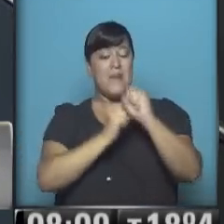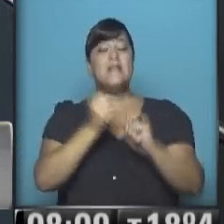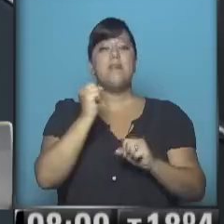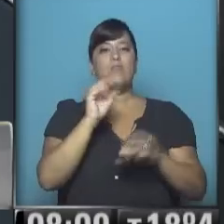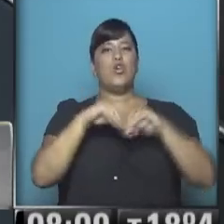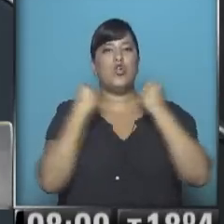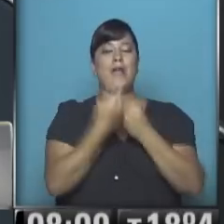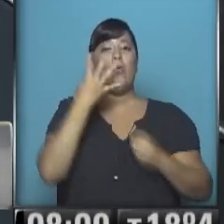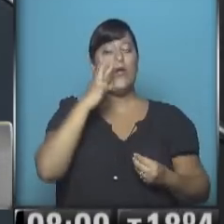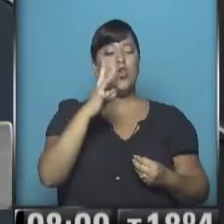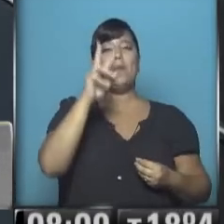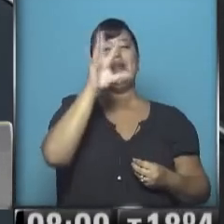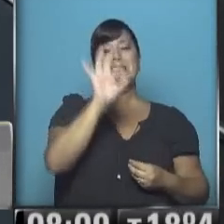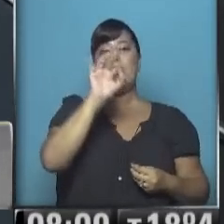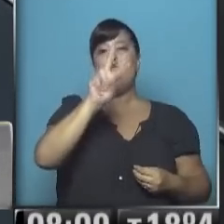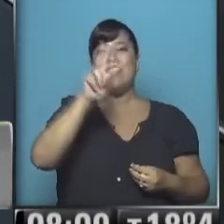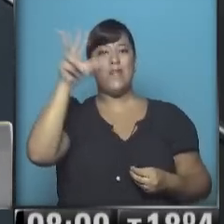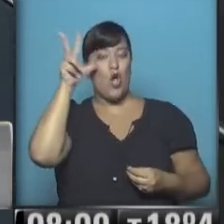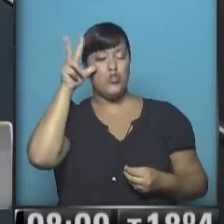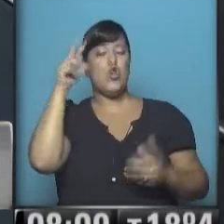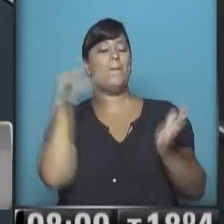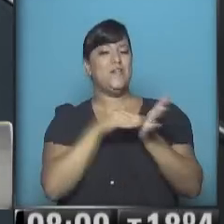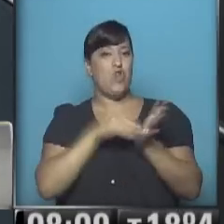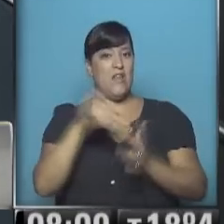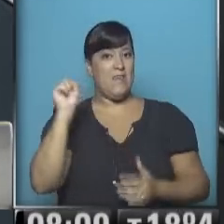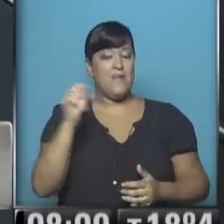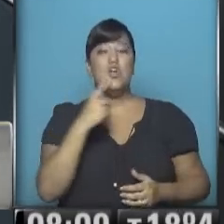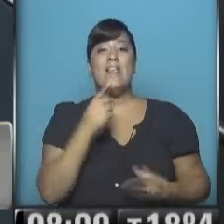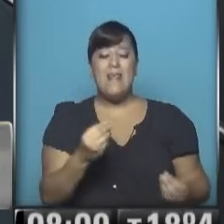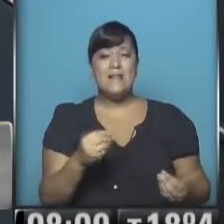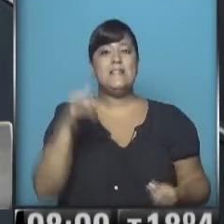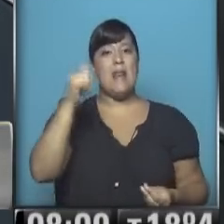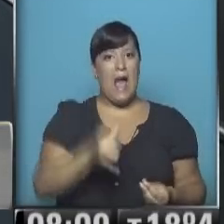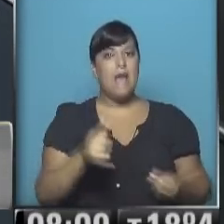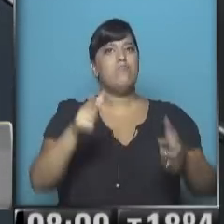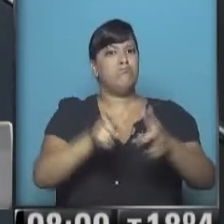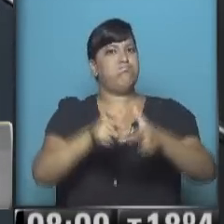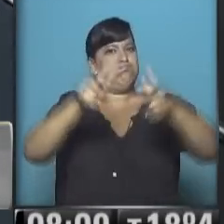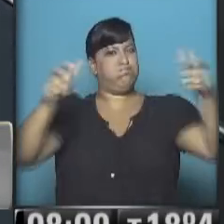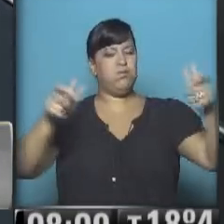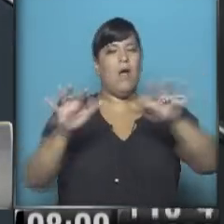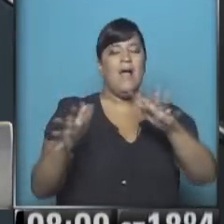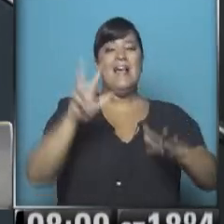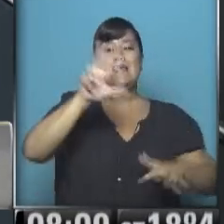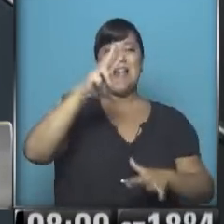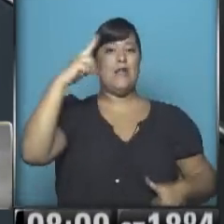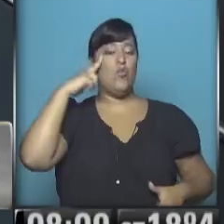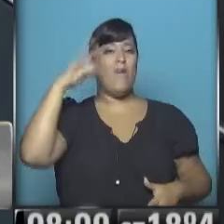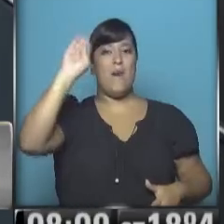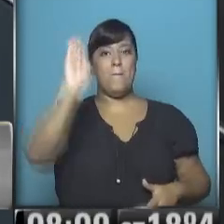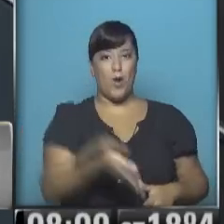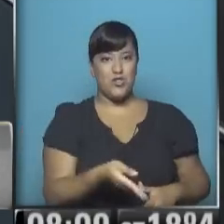4,028 millones de pesos esto equivale a decir que ha habido un nivel de incremento equivalente al 39